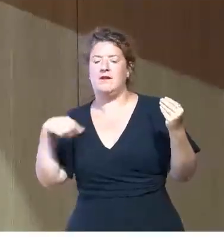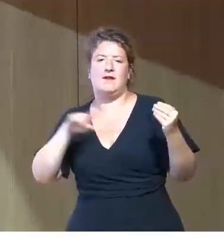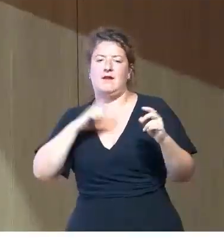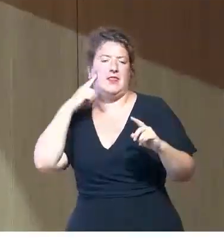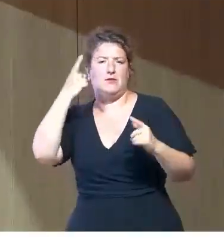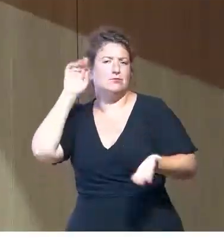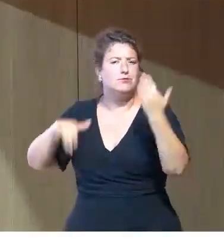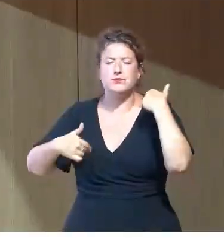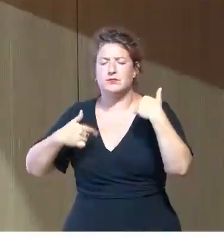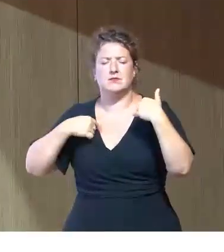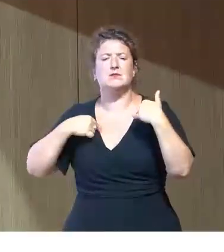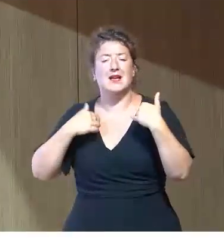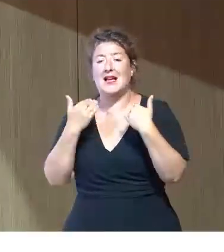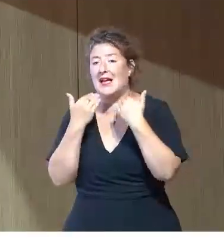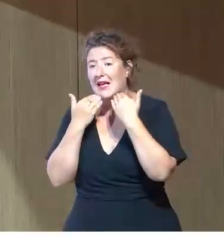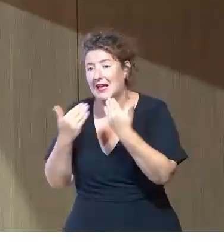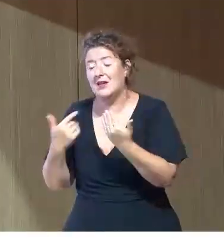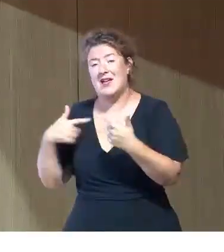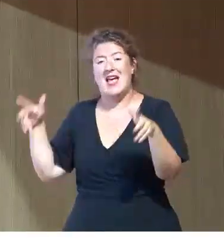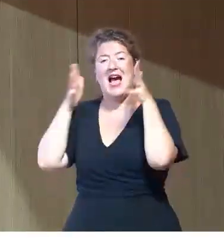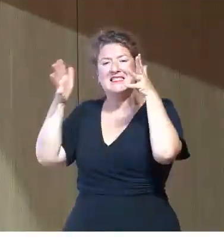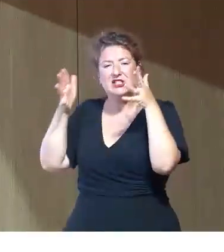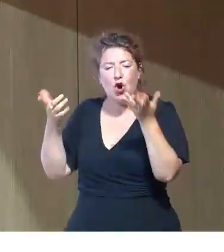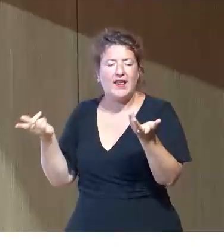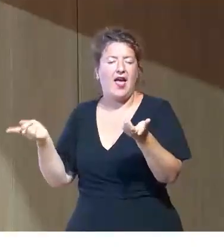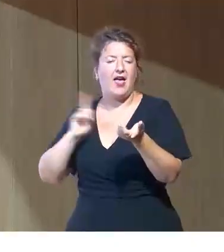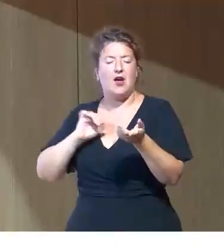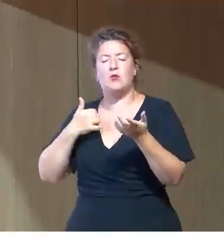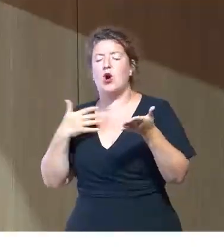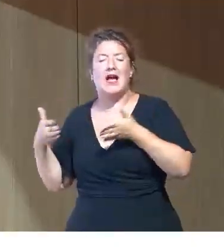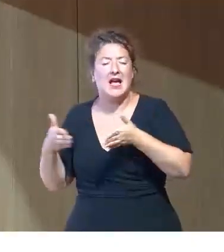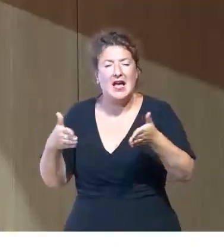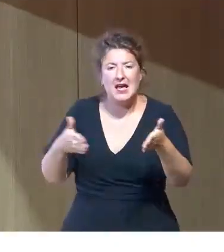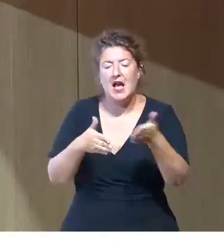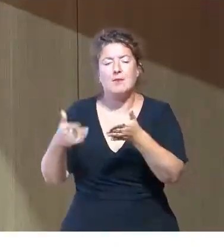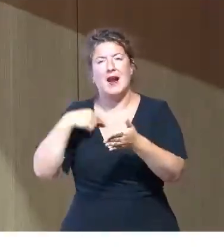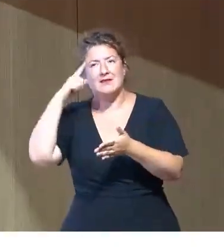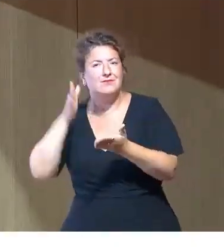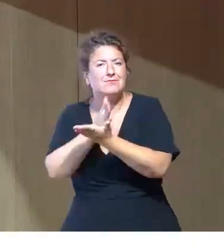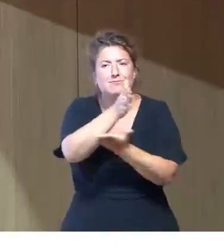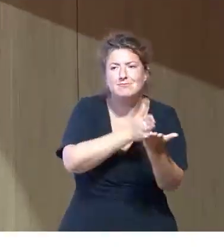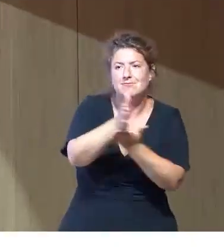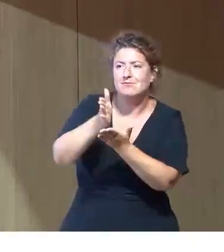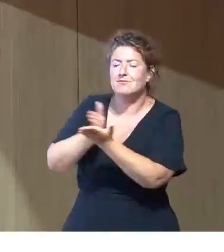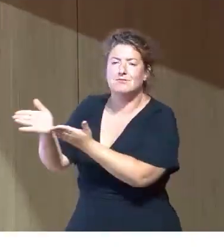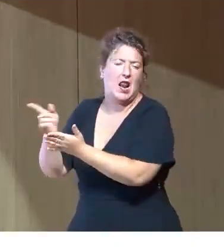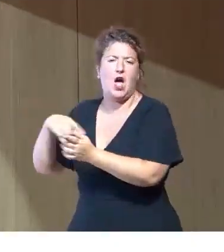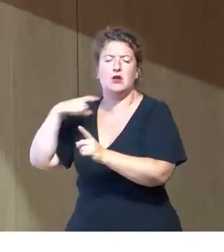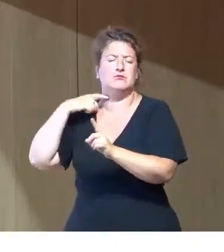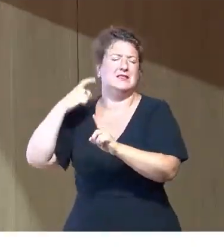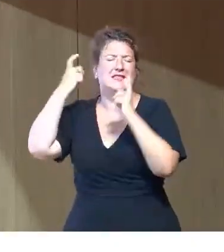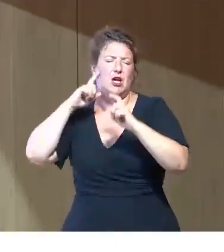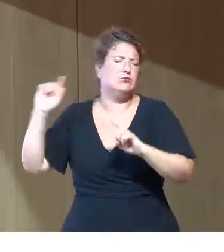como algo que gracias a esta asesoría a este encaminamiento pues nosotros podamos ir a por todo